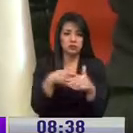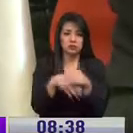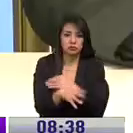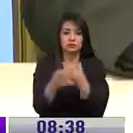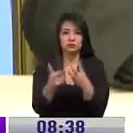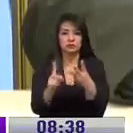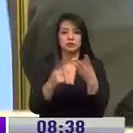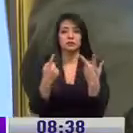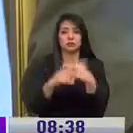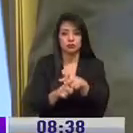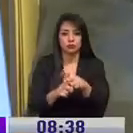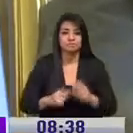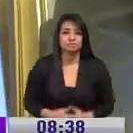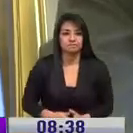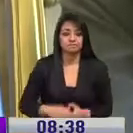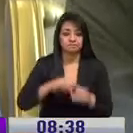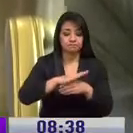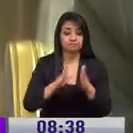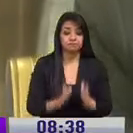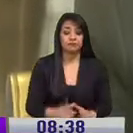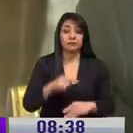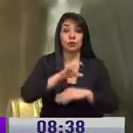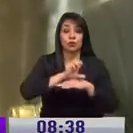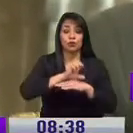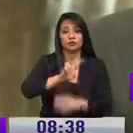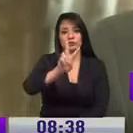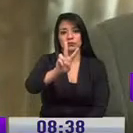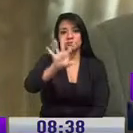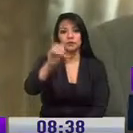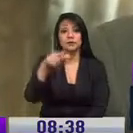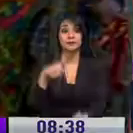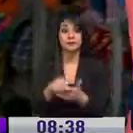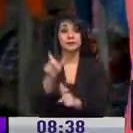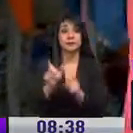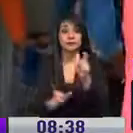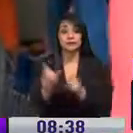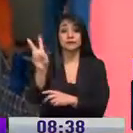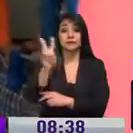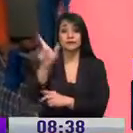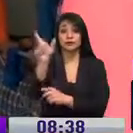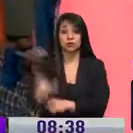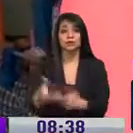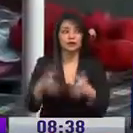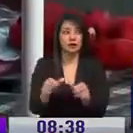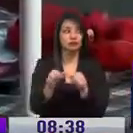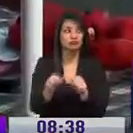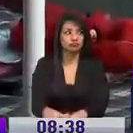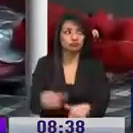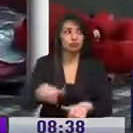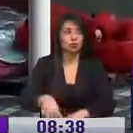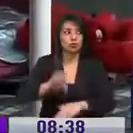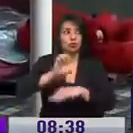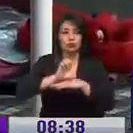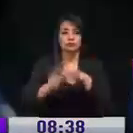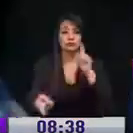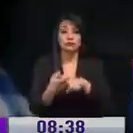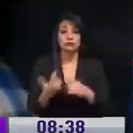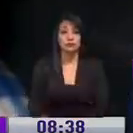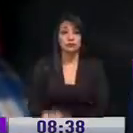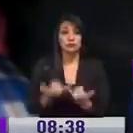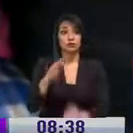inclusión. Según el canciller José Valencia, 250.000 ciudadanos venezolanos se han establecido en Ecuador. Al momento se han